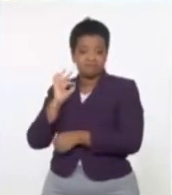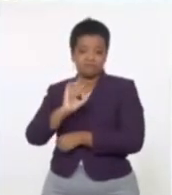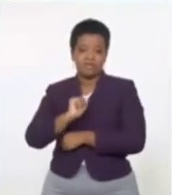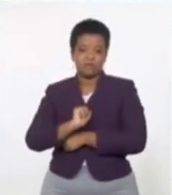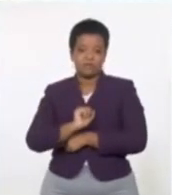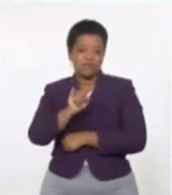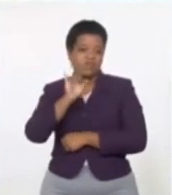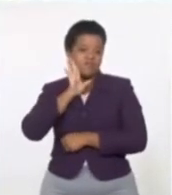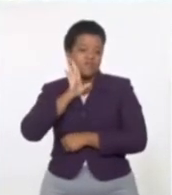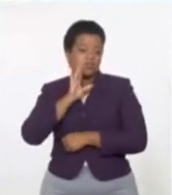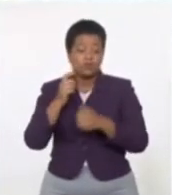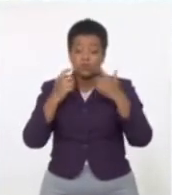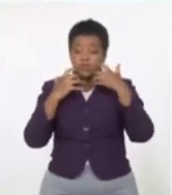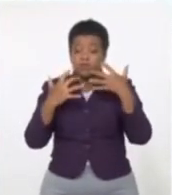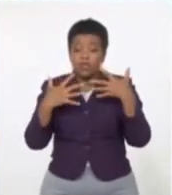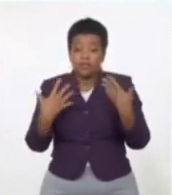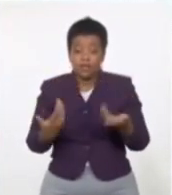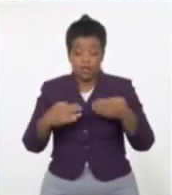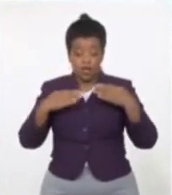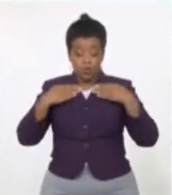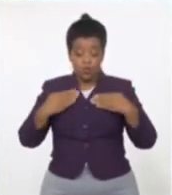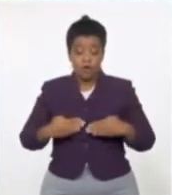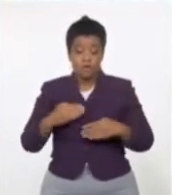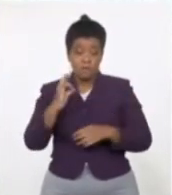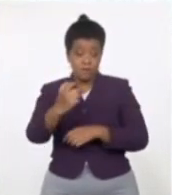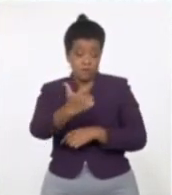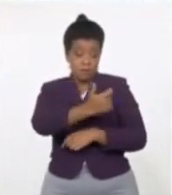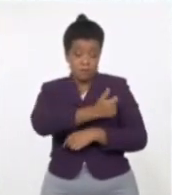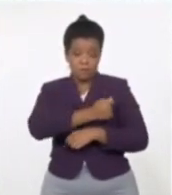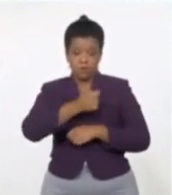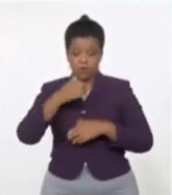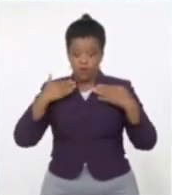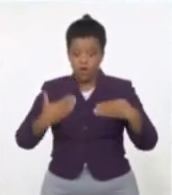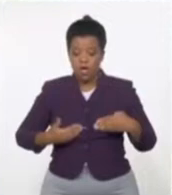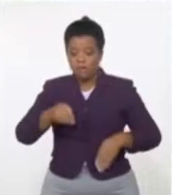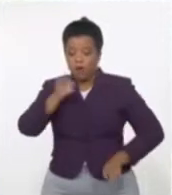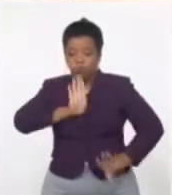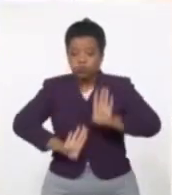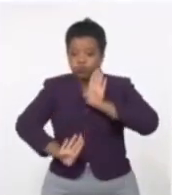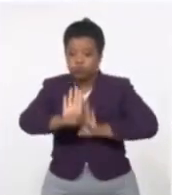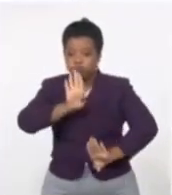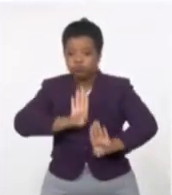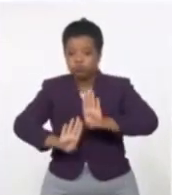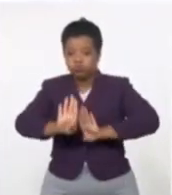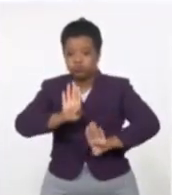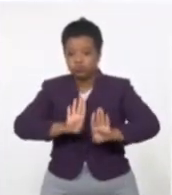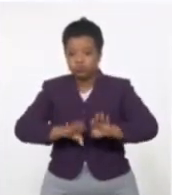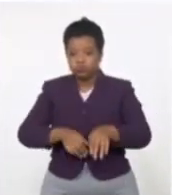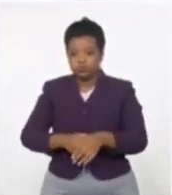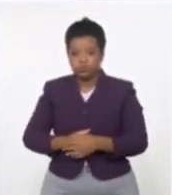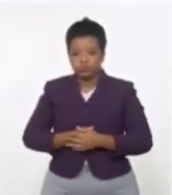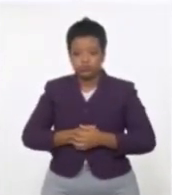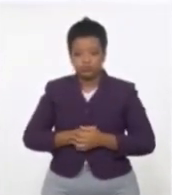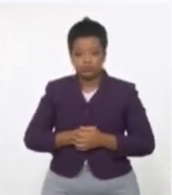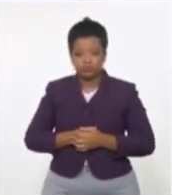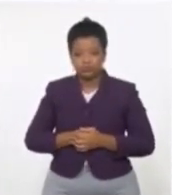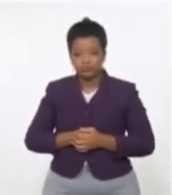tan importante generar anticuerpos contra esa región del virus y esos anticuerpos son los anticuerpos neutralizantes.